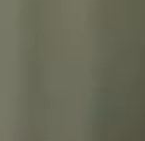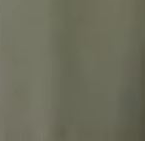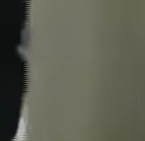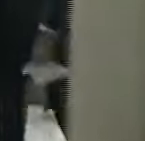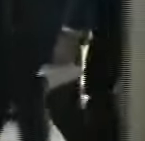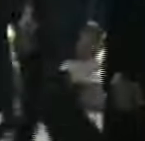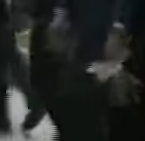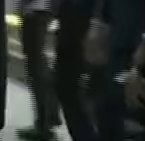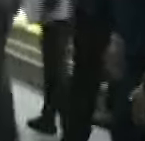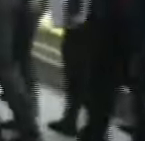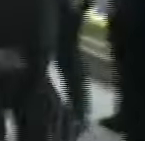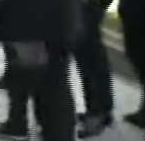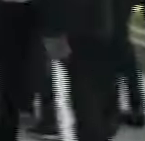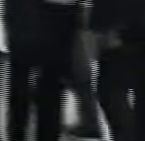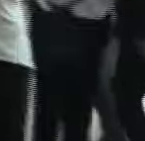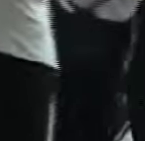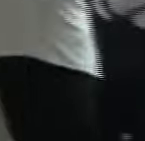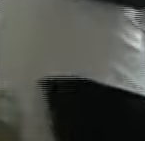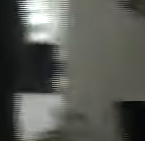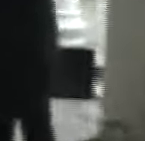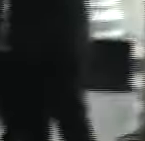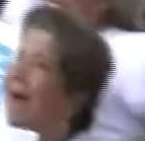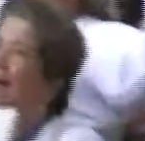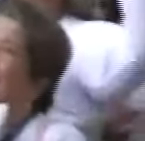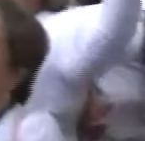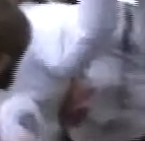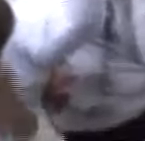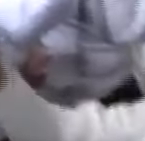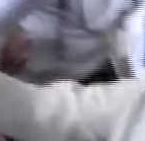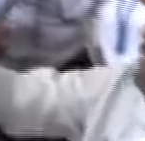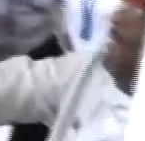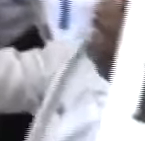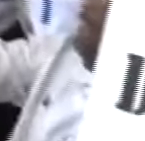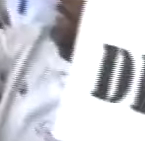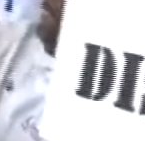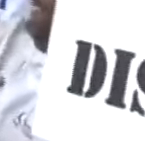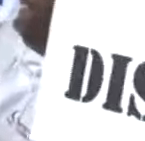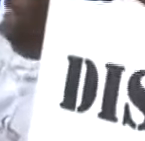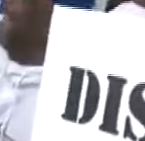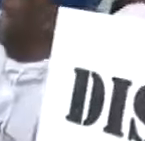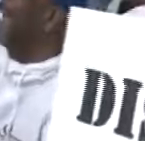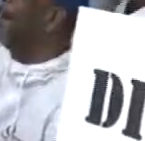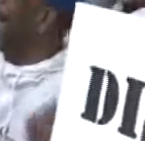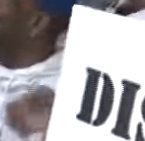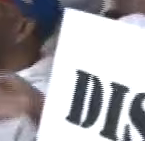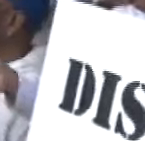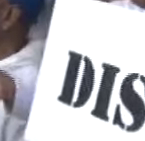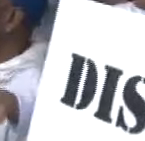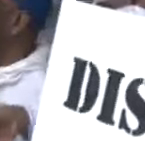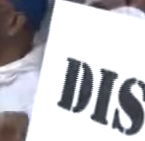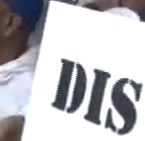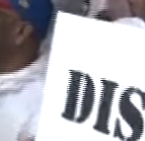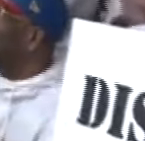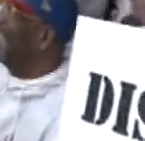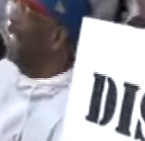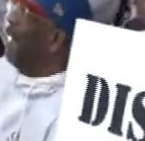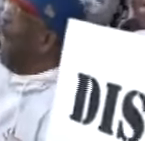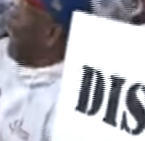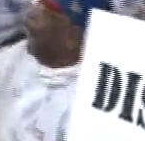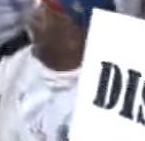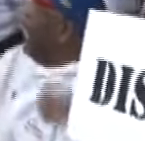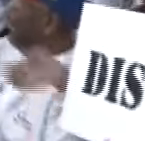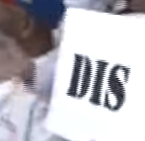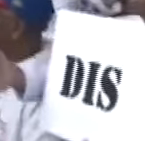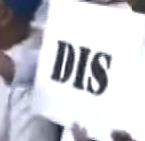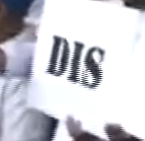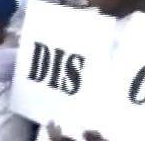en los artículos 106 del Reglamento de Interior y de Debates de la Asamblea Nacional. A continuación vamos